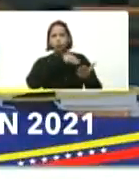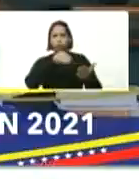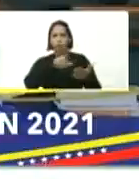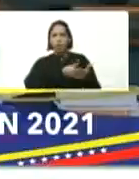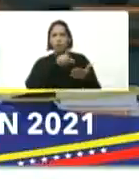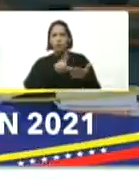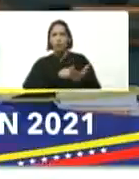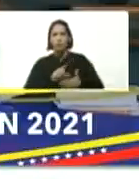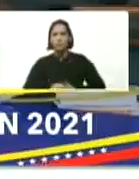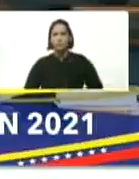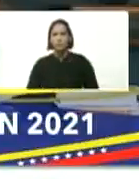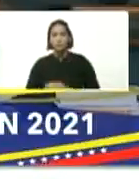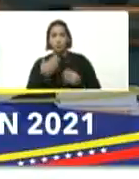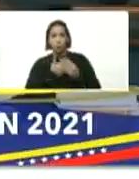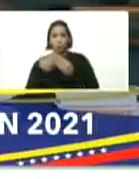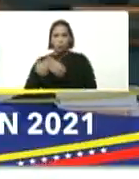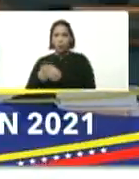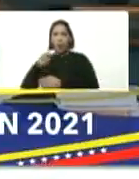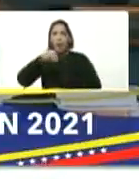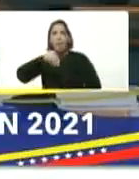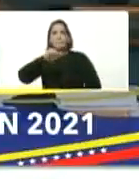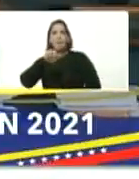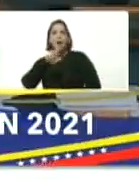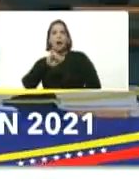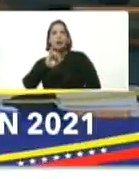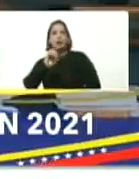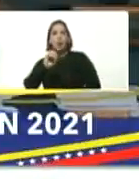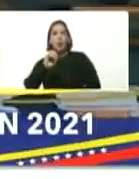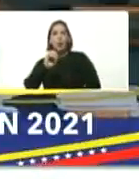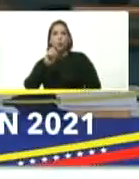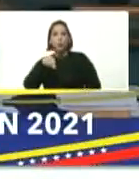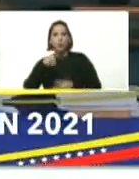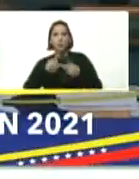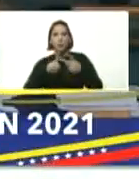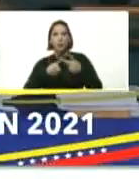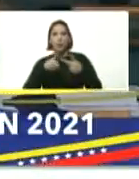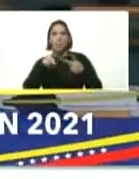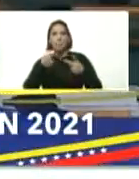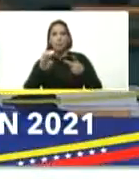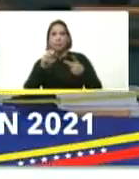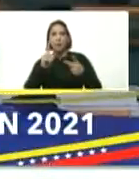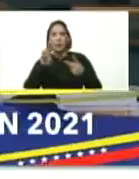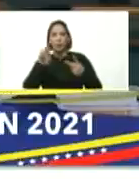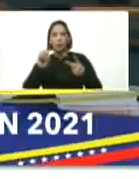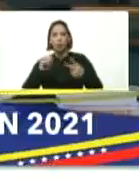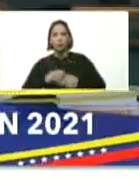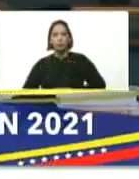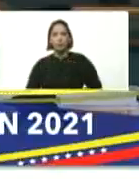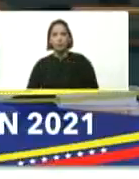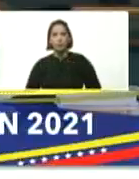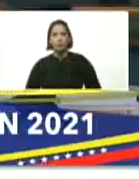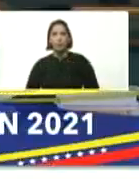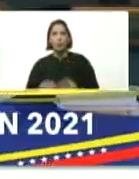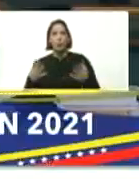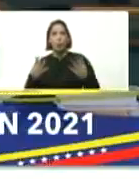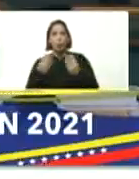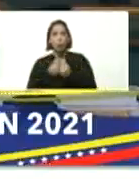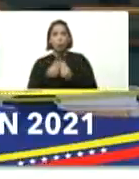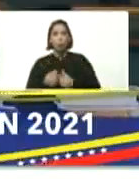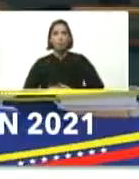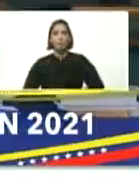de Mario Silva y de Pedro Carvajalino, conjuntamente